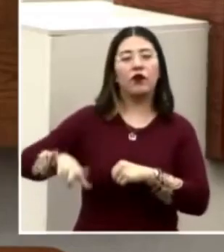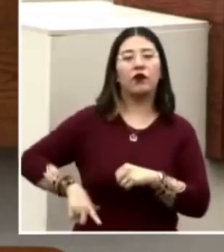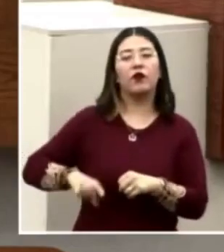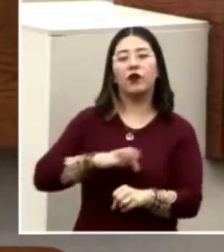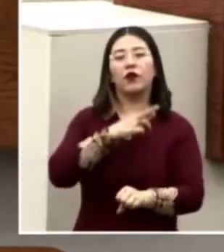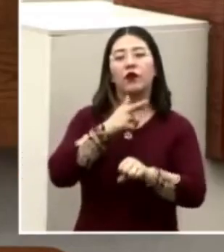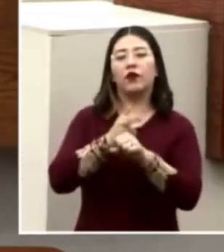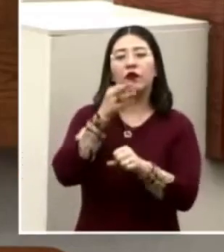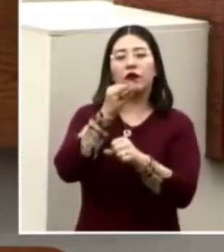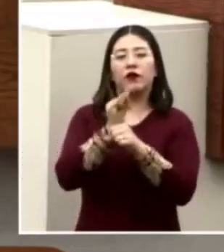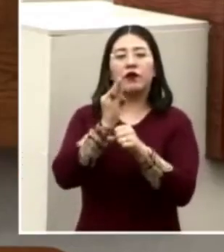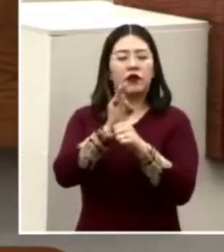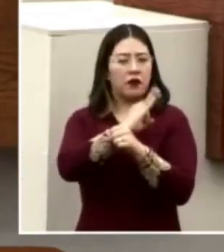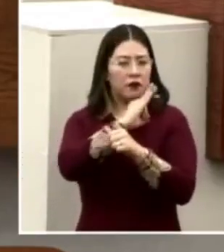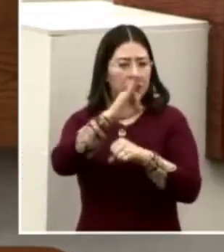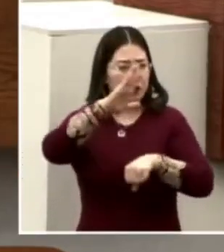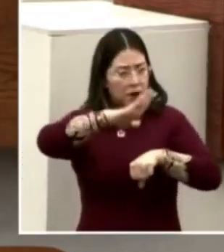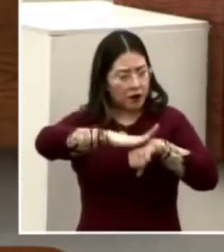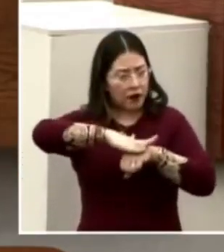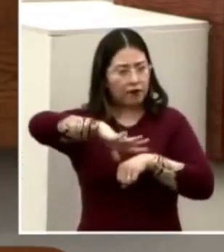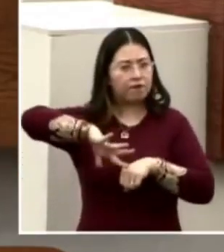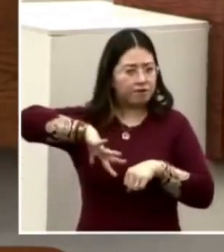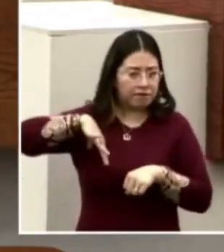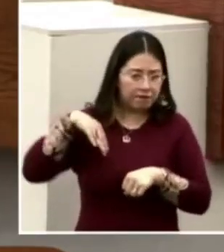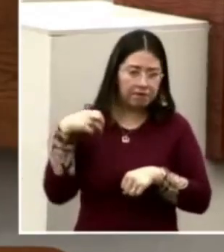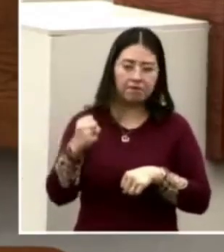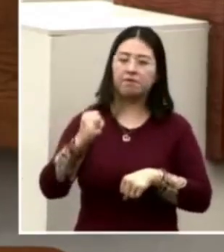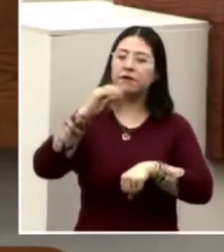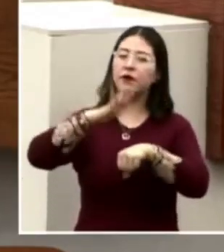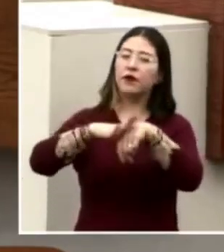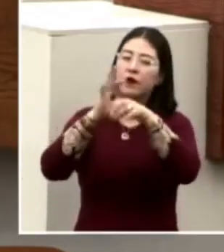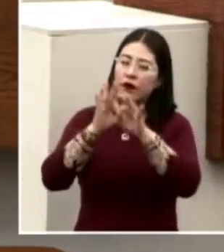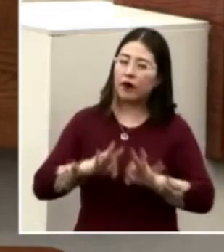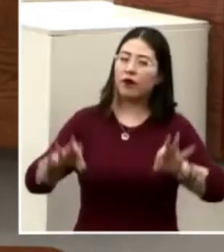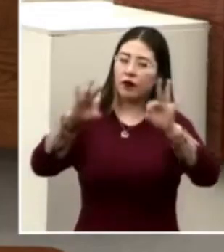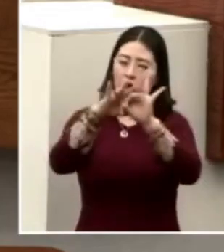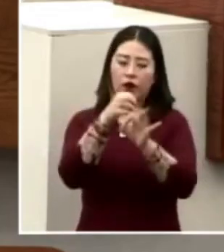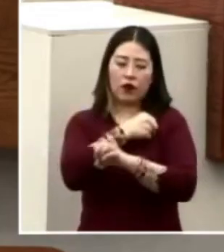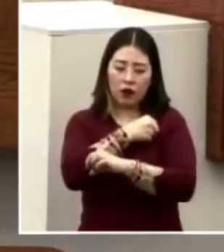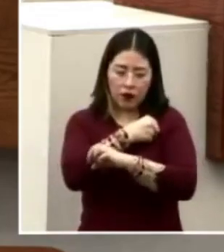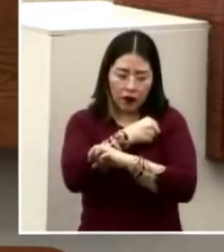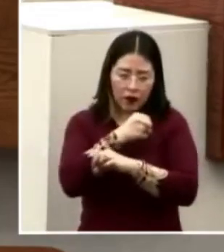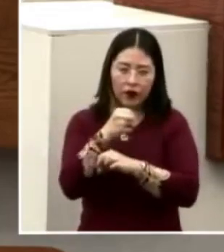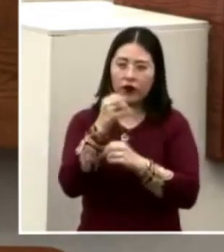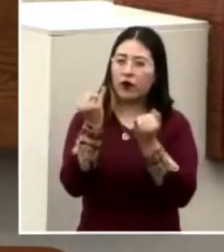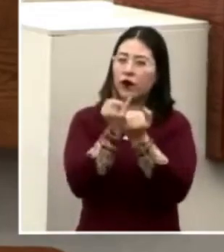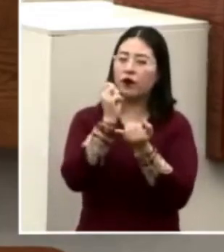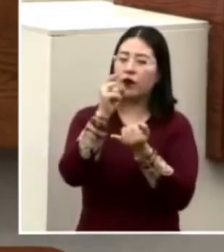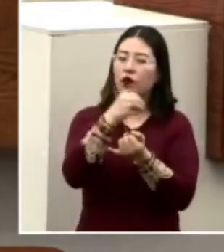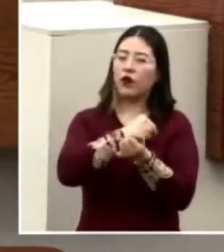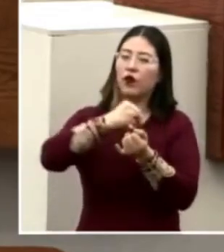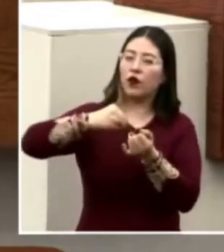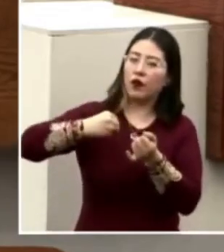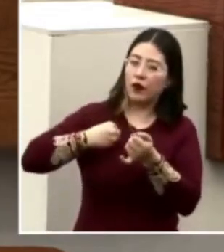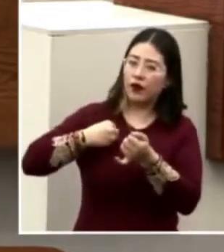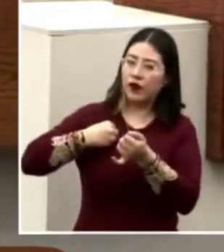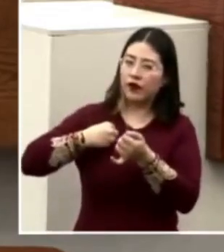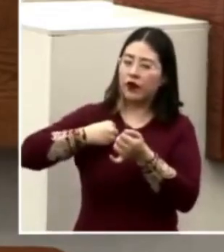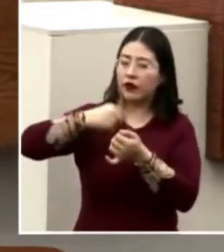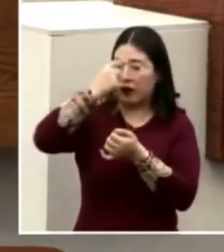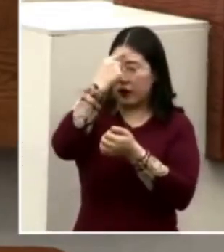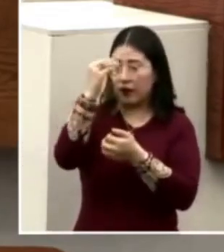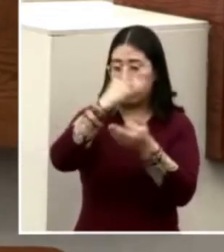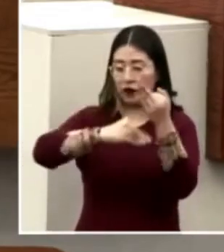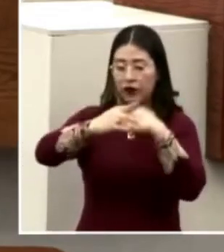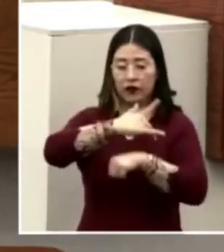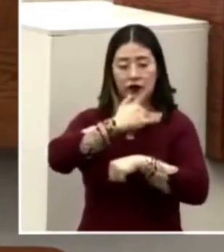atravesó lo hizo más fuerte y lo hizo más comprometido con el pueblo de San Luis Potosí, y estoy seguro